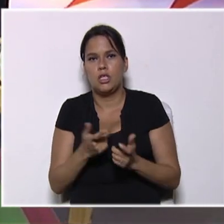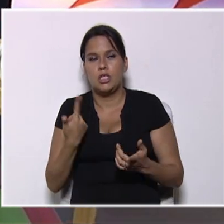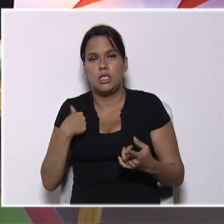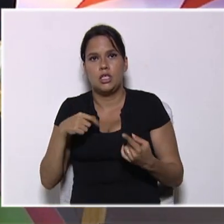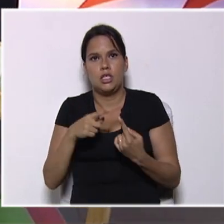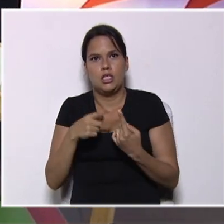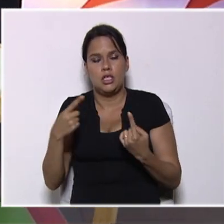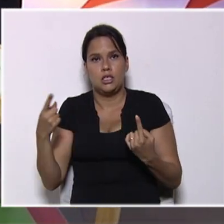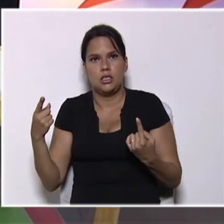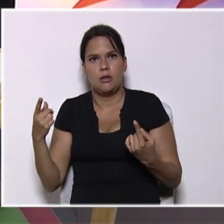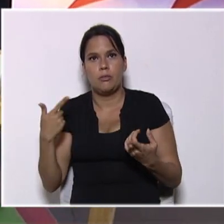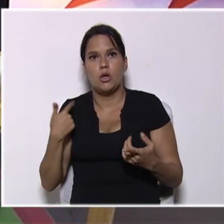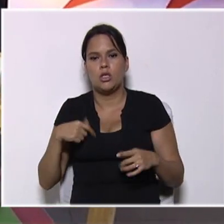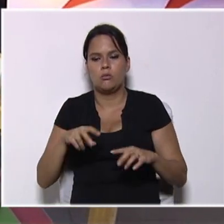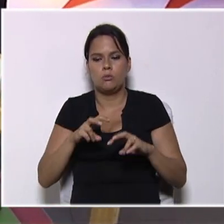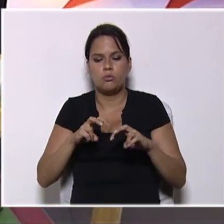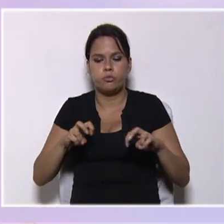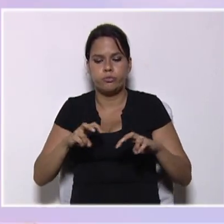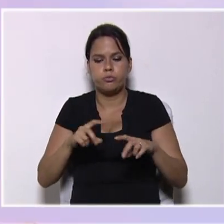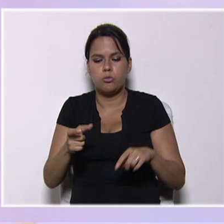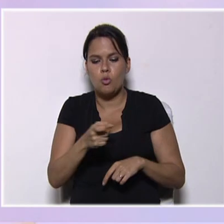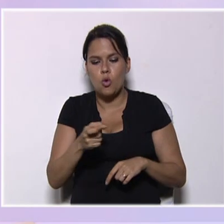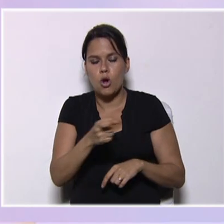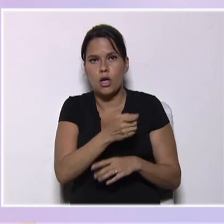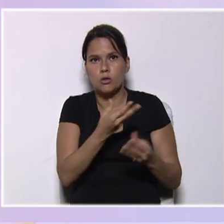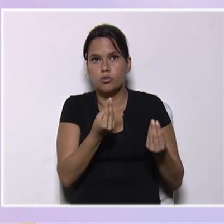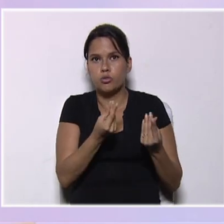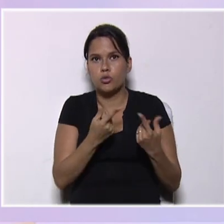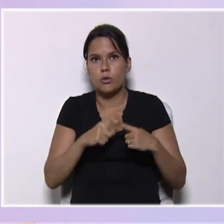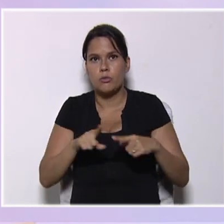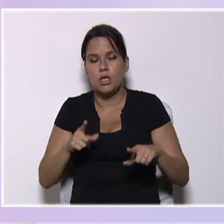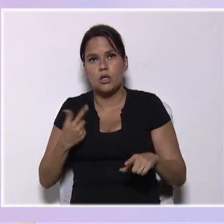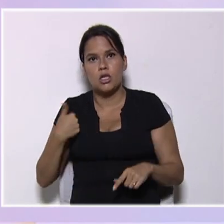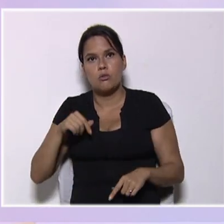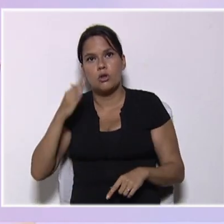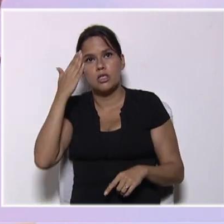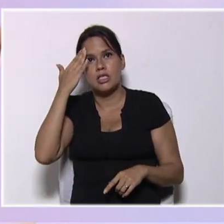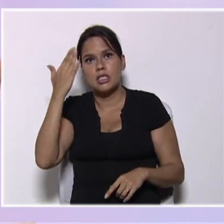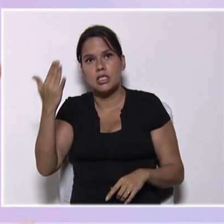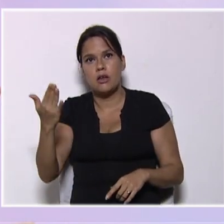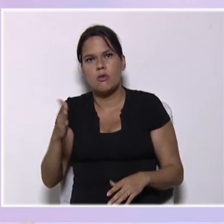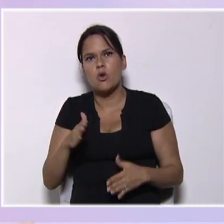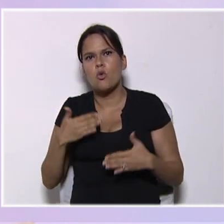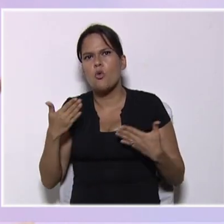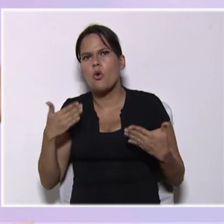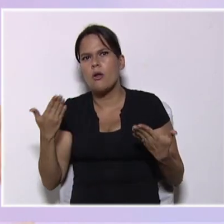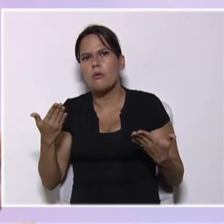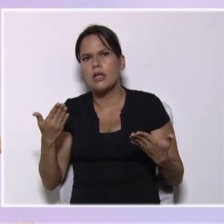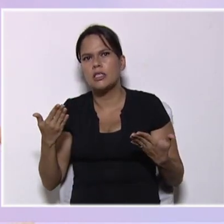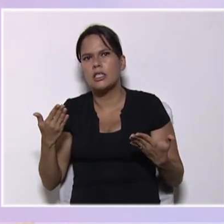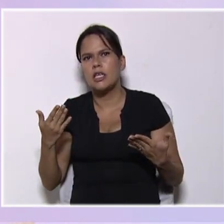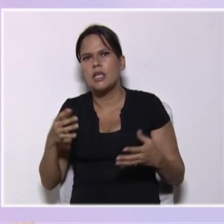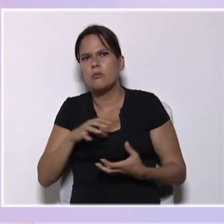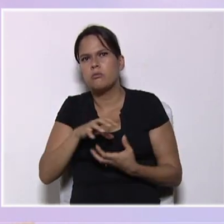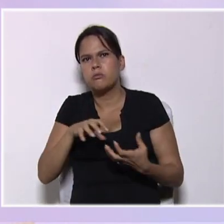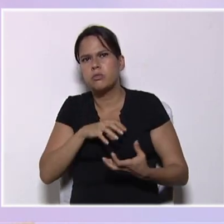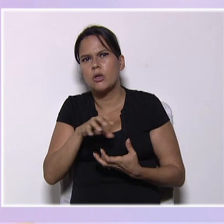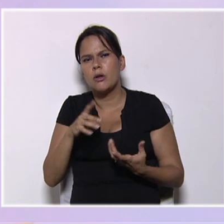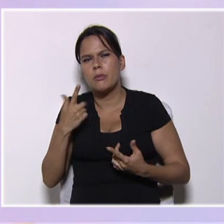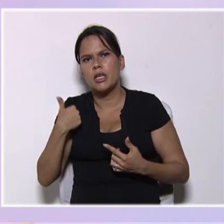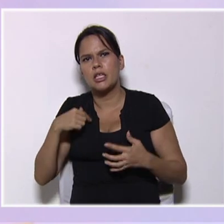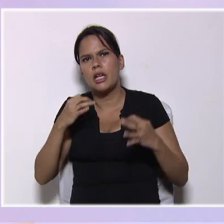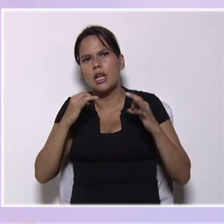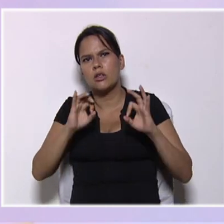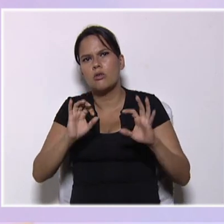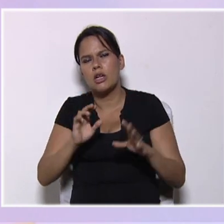están buscando. Pero debemos saber qué es, cuál va a ser su impacto en la naturaleza para su